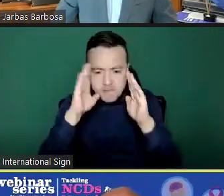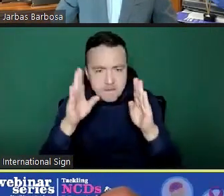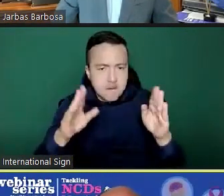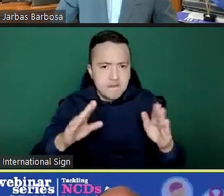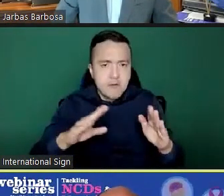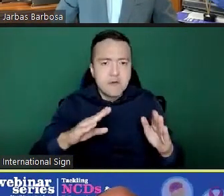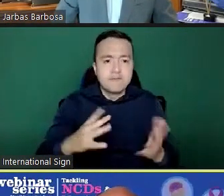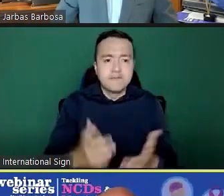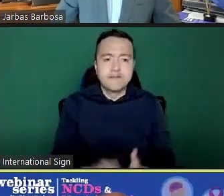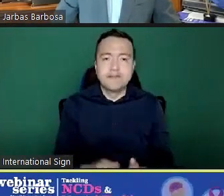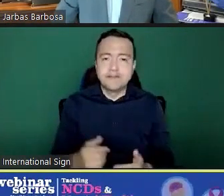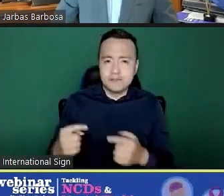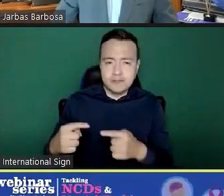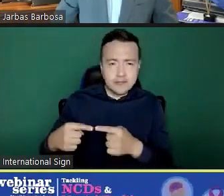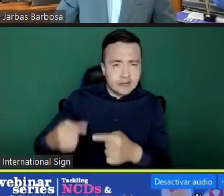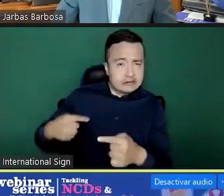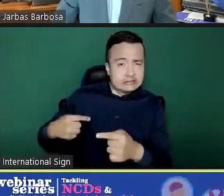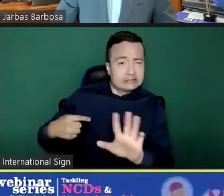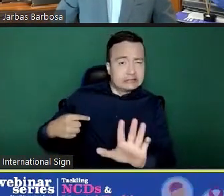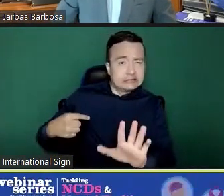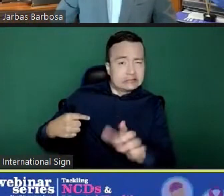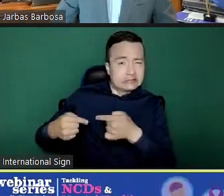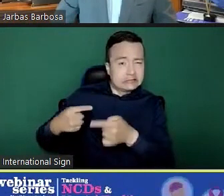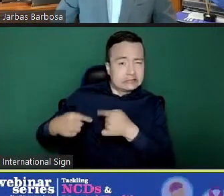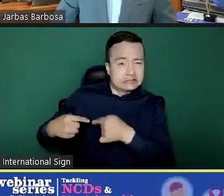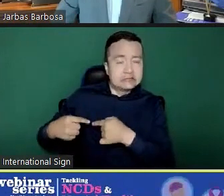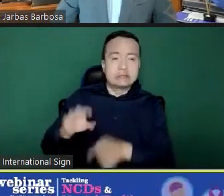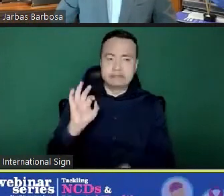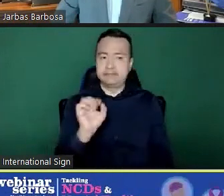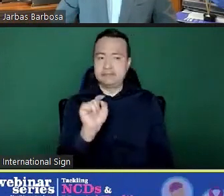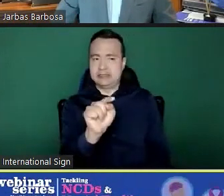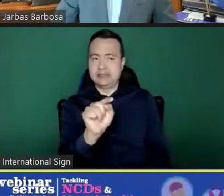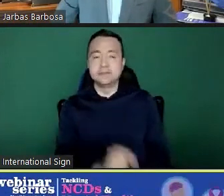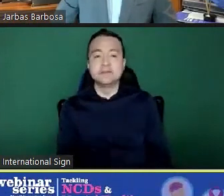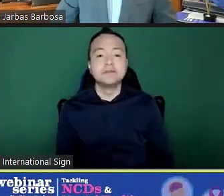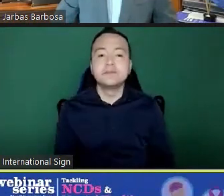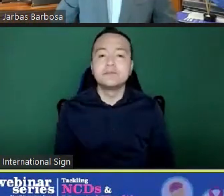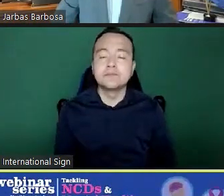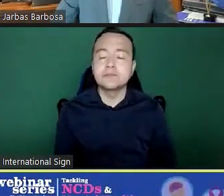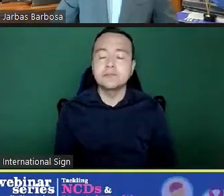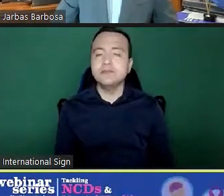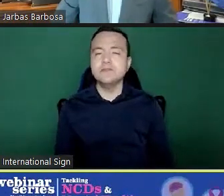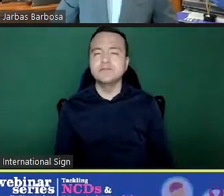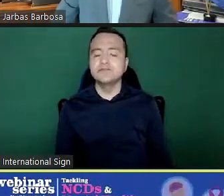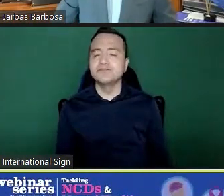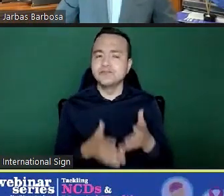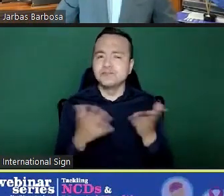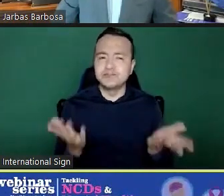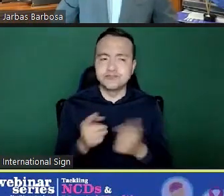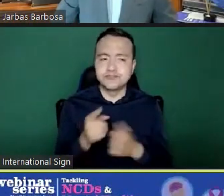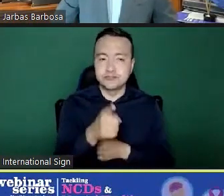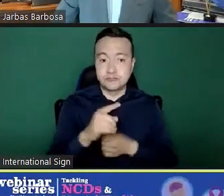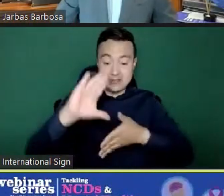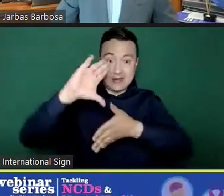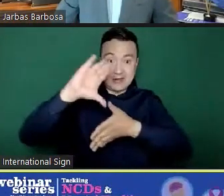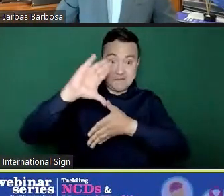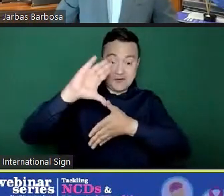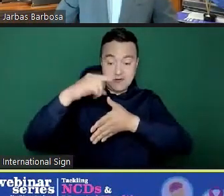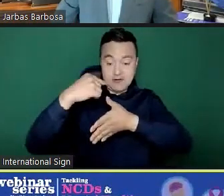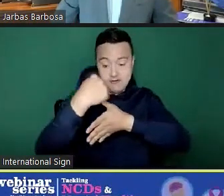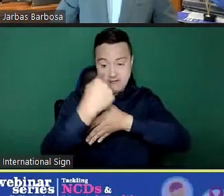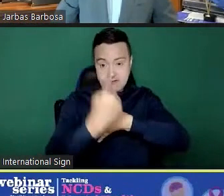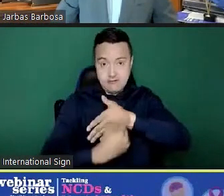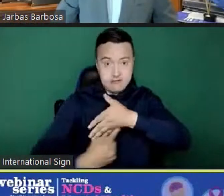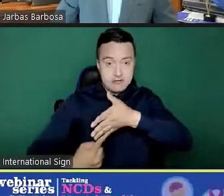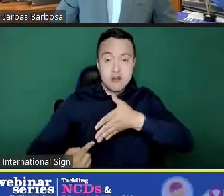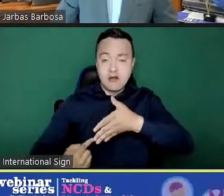No, la anterior. Gracias. Entonces, básicamente, las Américas es la región más afectada por